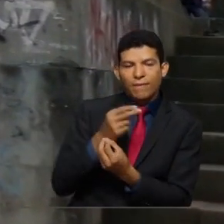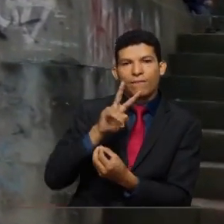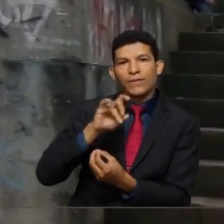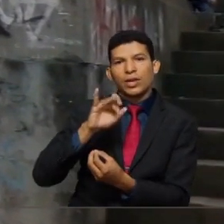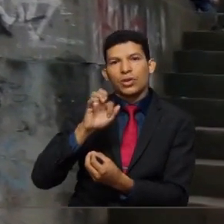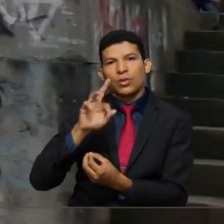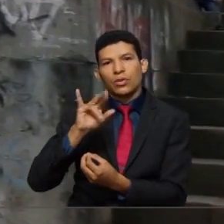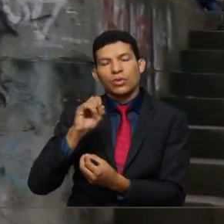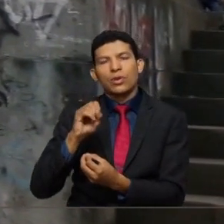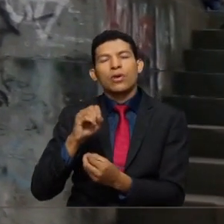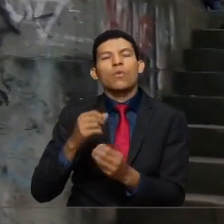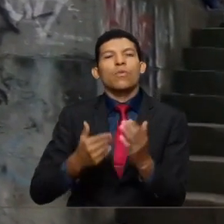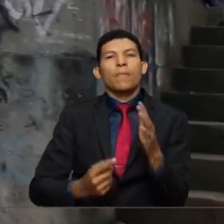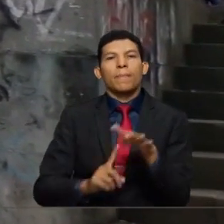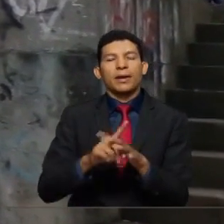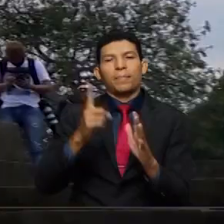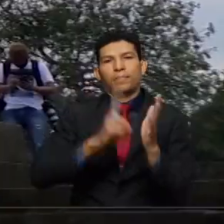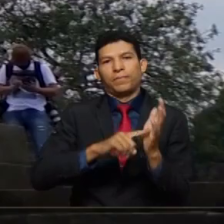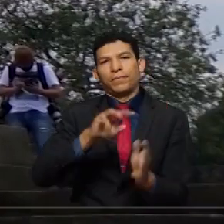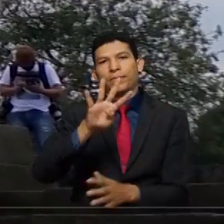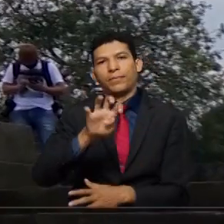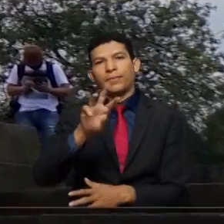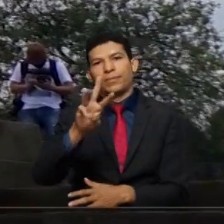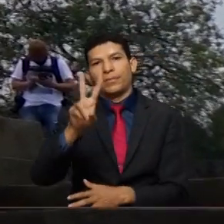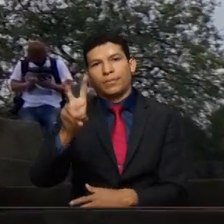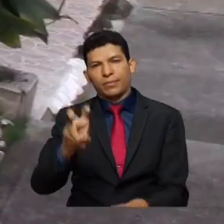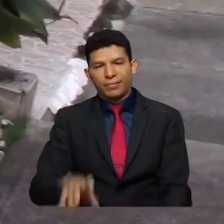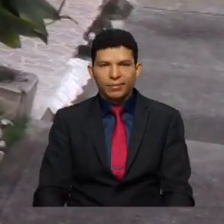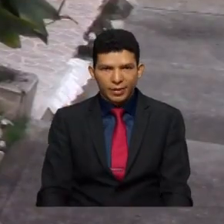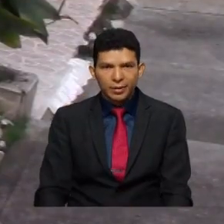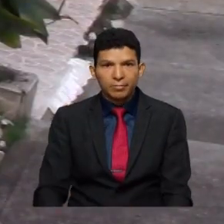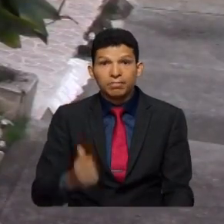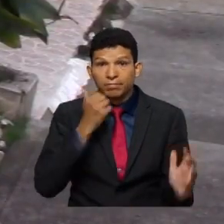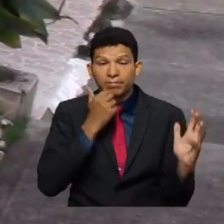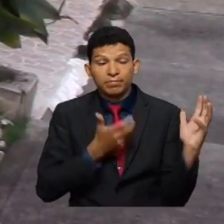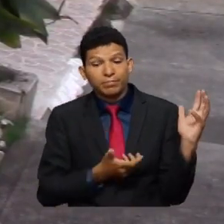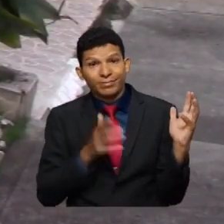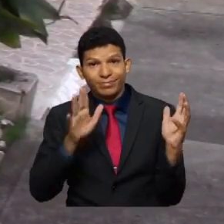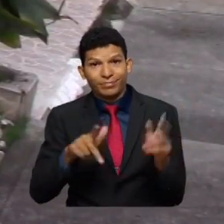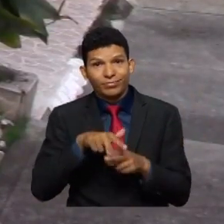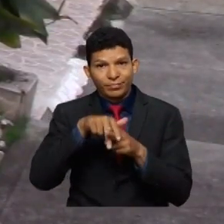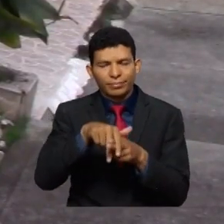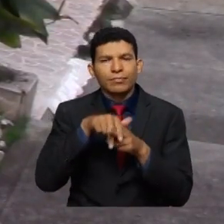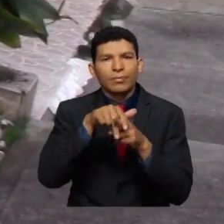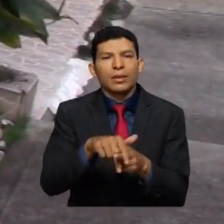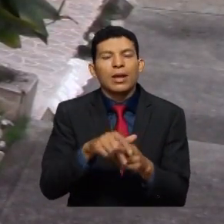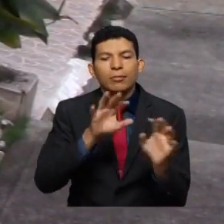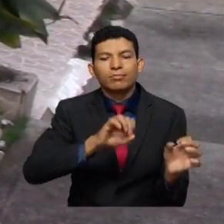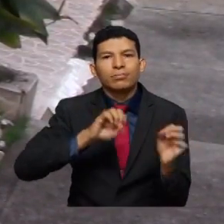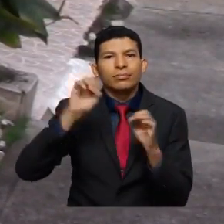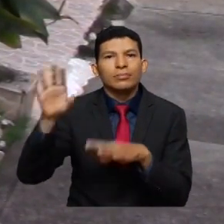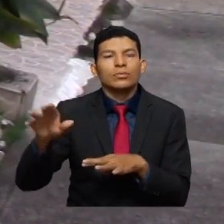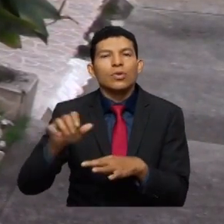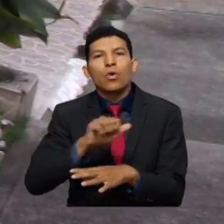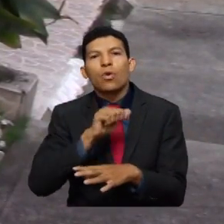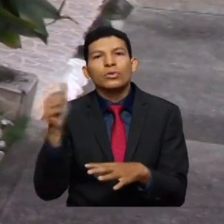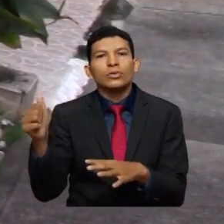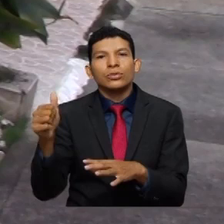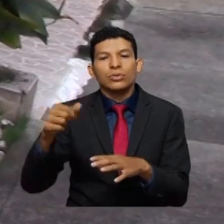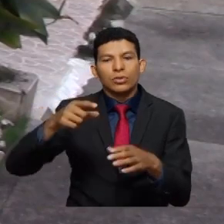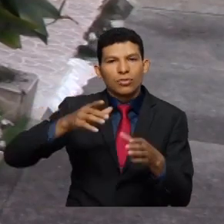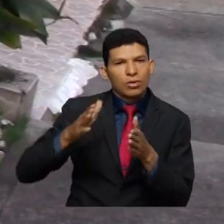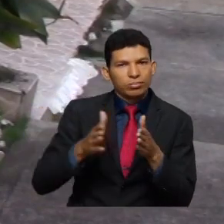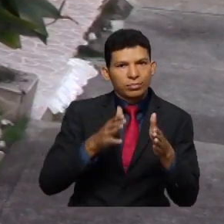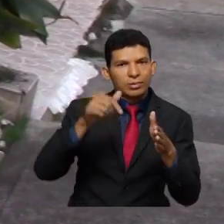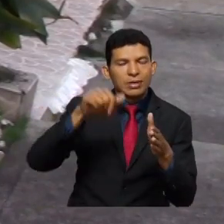fue inaugurada en 1937. La estatua de Sebastián de Belalcázar estaría ubicada en una de las glorietas de la ciudad